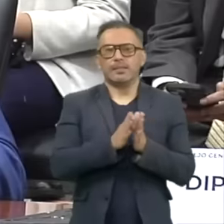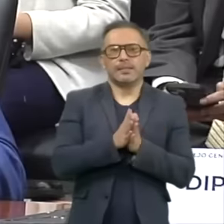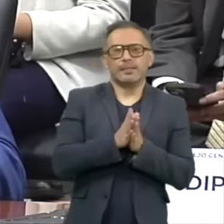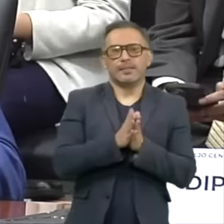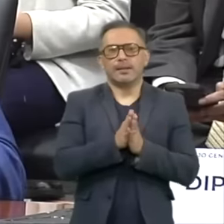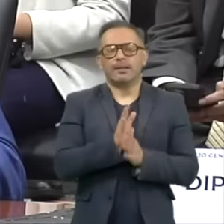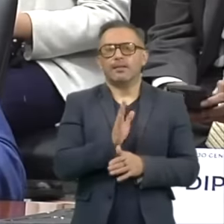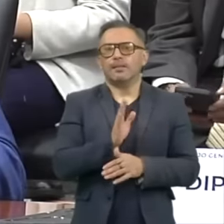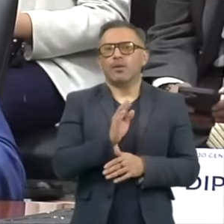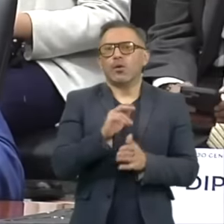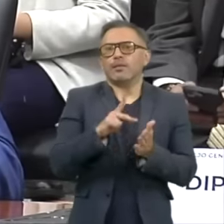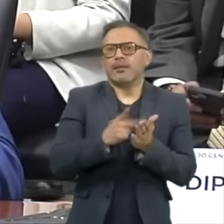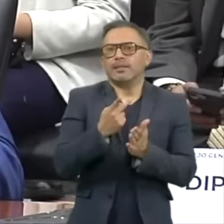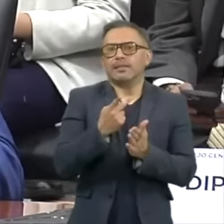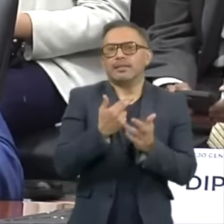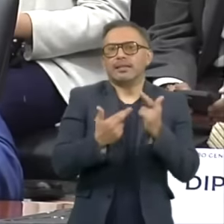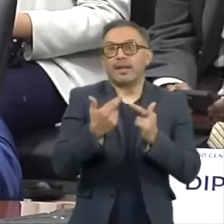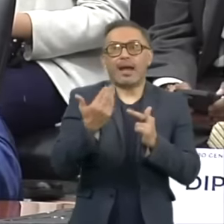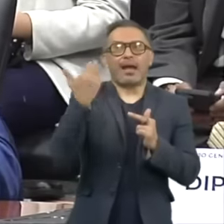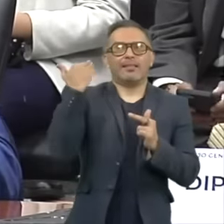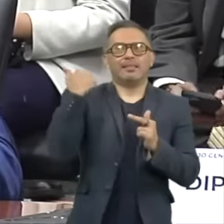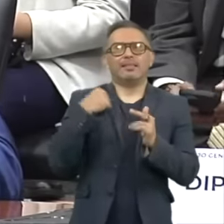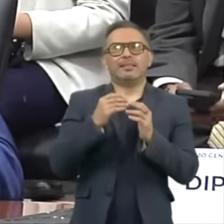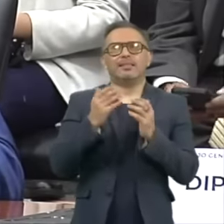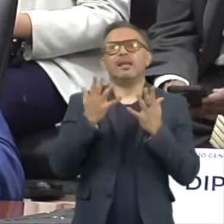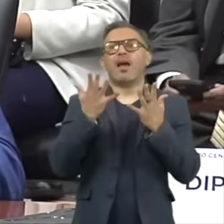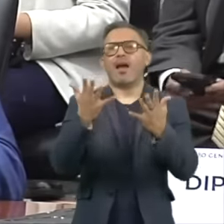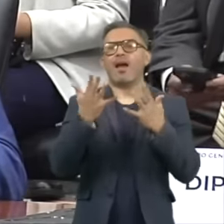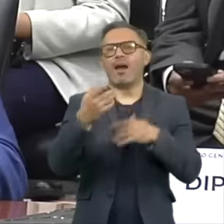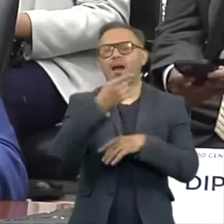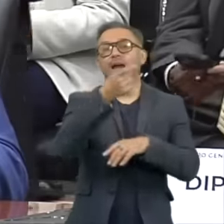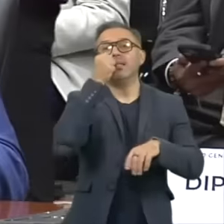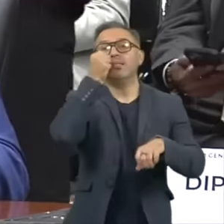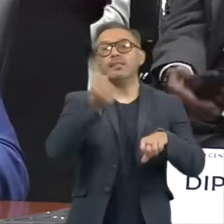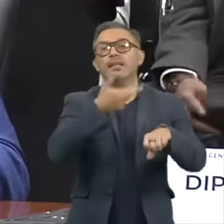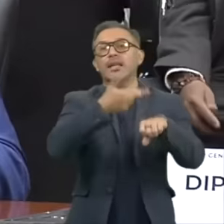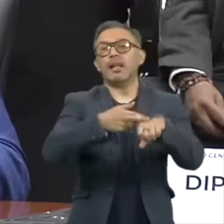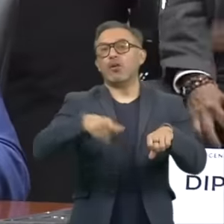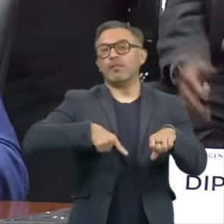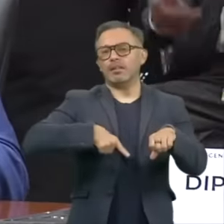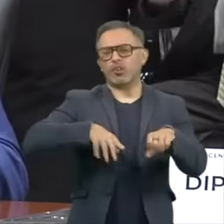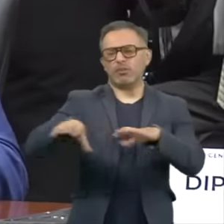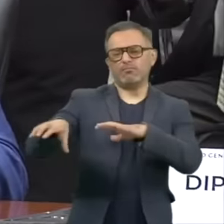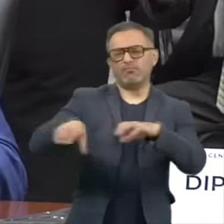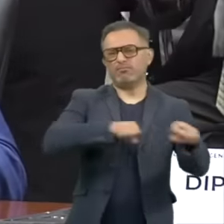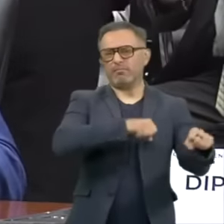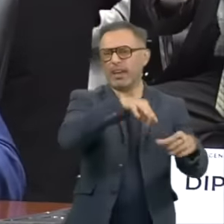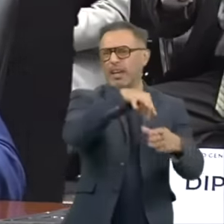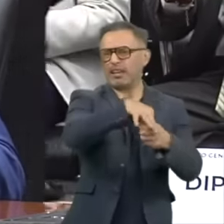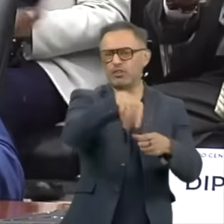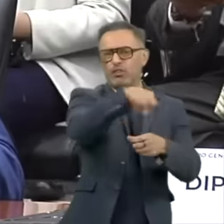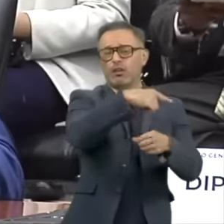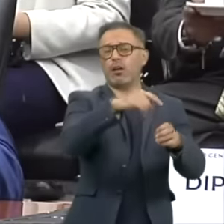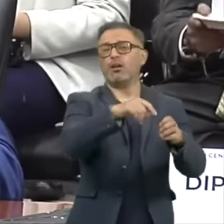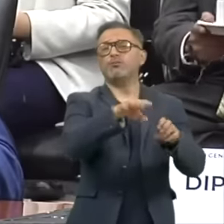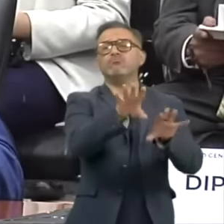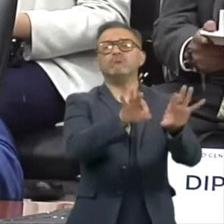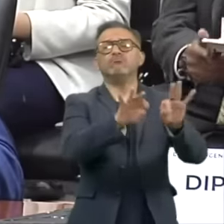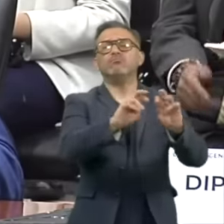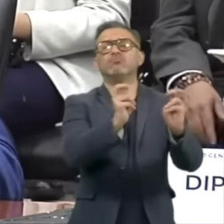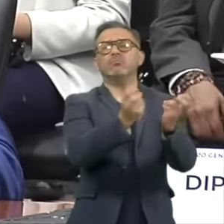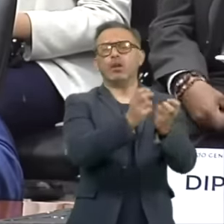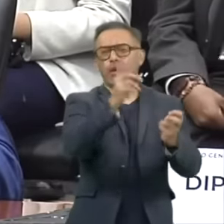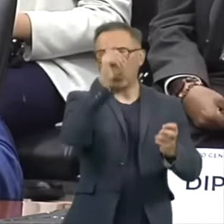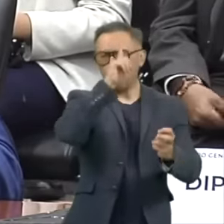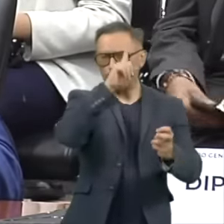pasado, de que la Secretaría de Gobernación vuelva a controlar las elecciones a través de un consejo